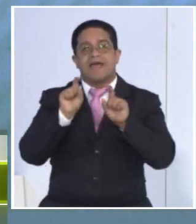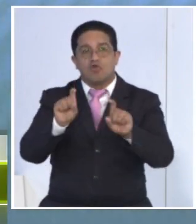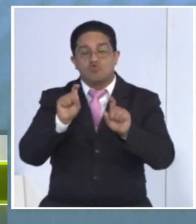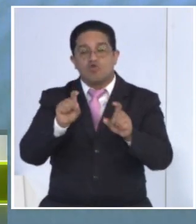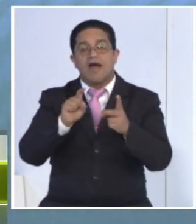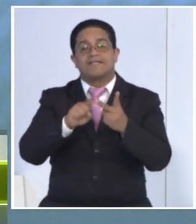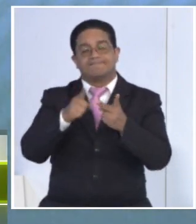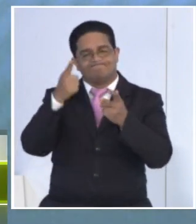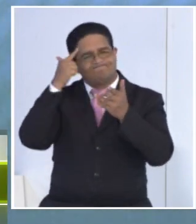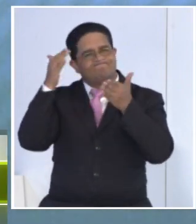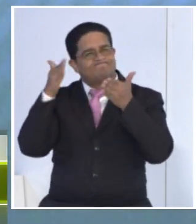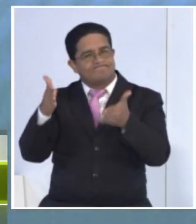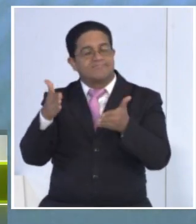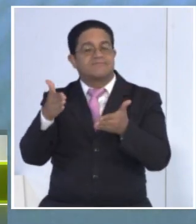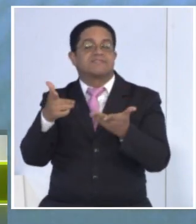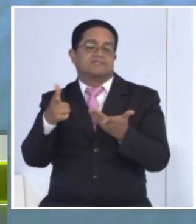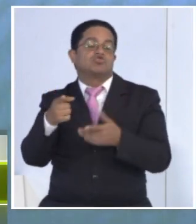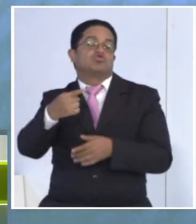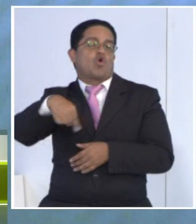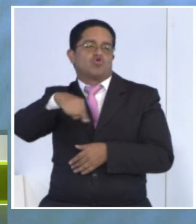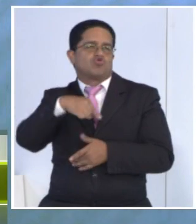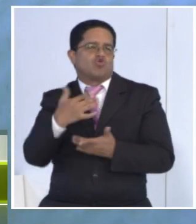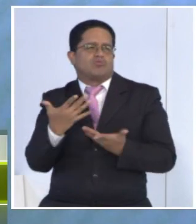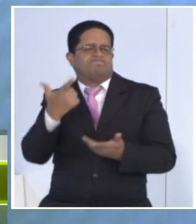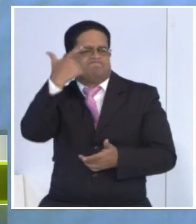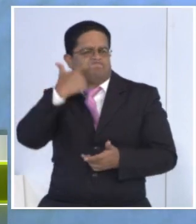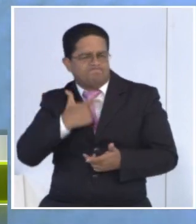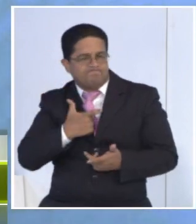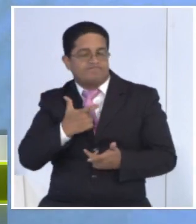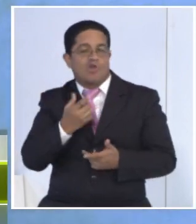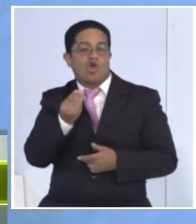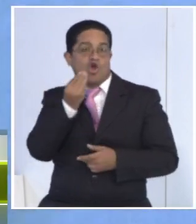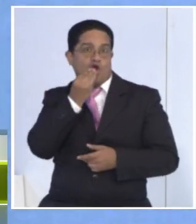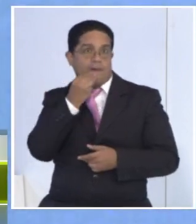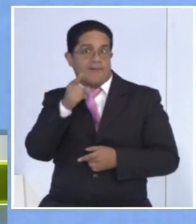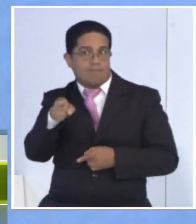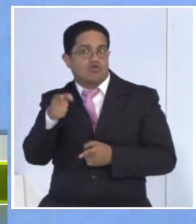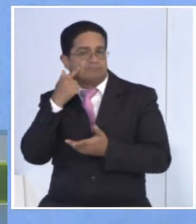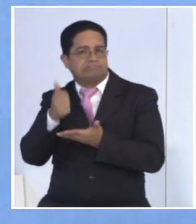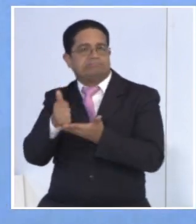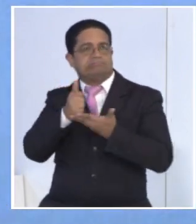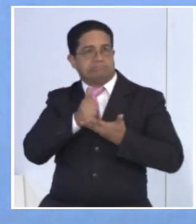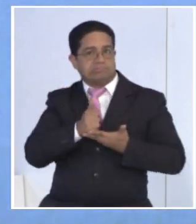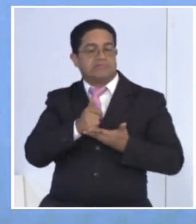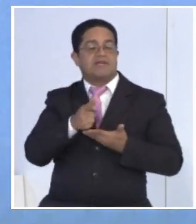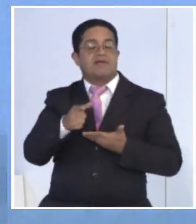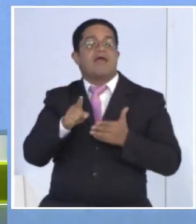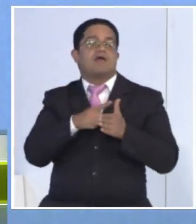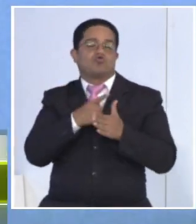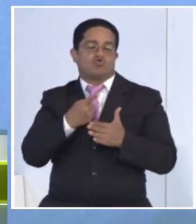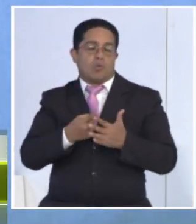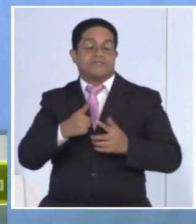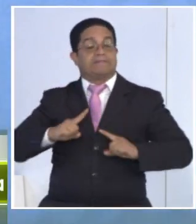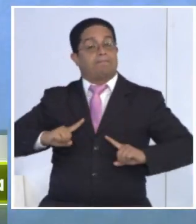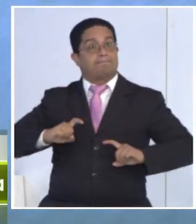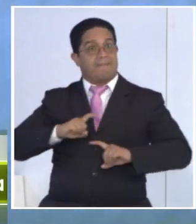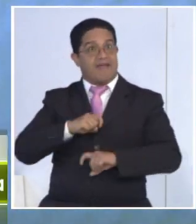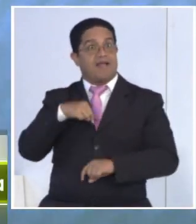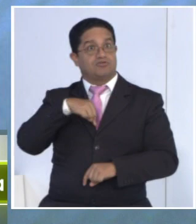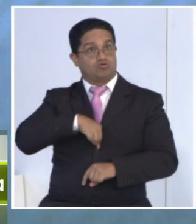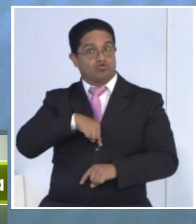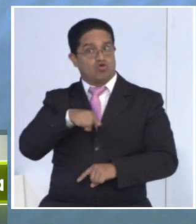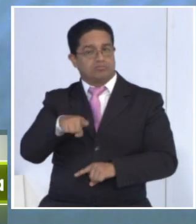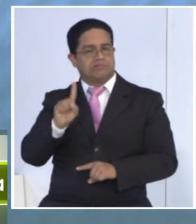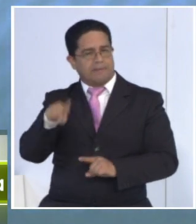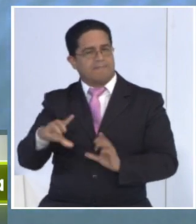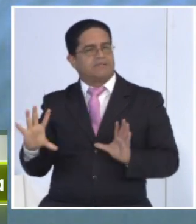enfatizar, somos lo que comemos. Totalmente. Y la microbiota está en íntima relación con lo que comemos. Y es por